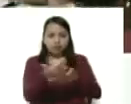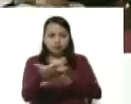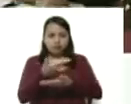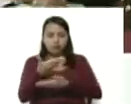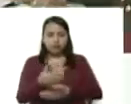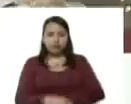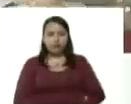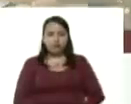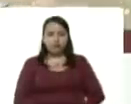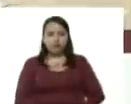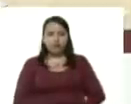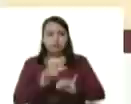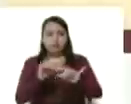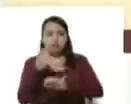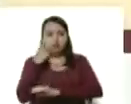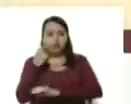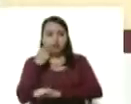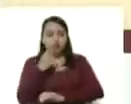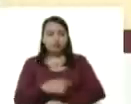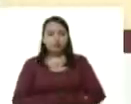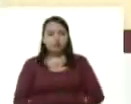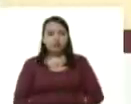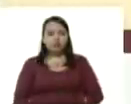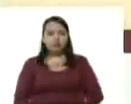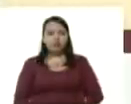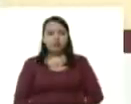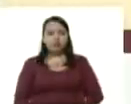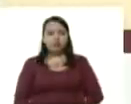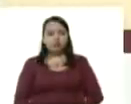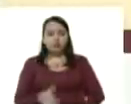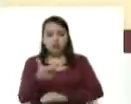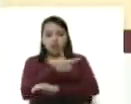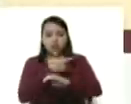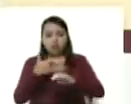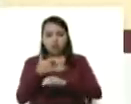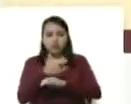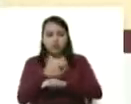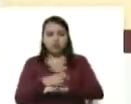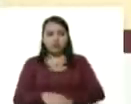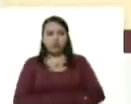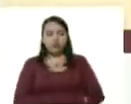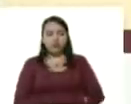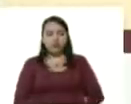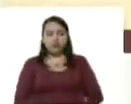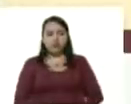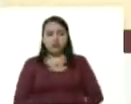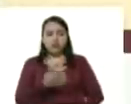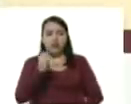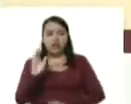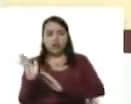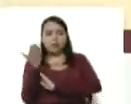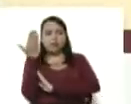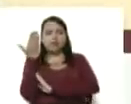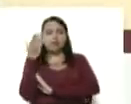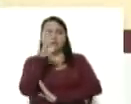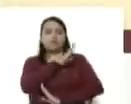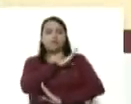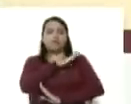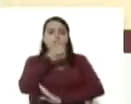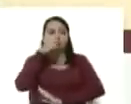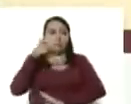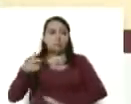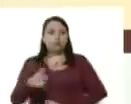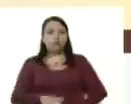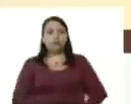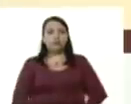Contrario a esa postura extraña, muy extraña, del gobierno de Guyana, que le da la espalda a su propio pueblo, tratando de